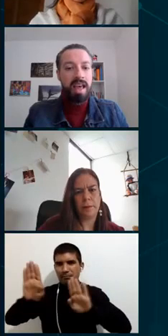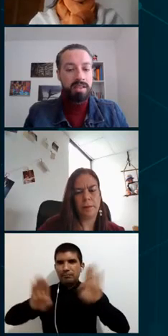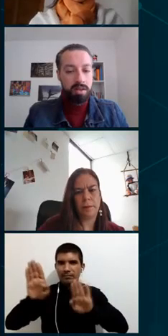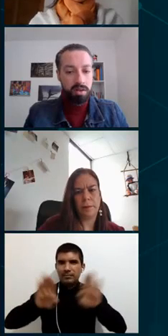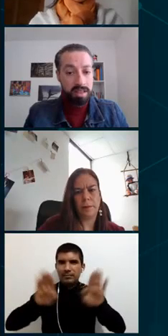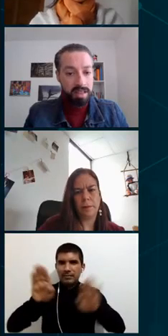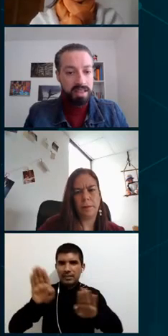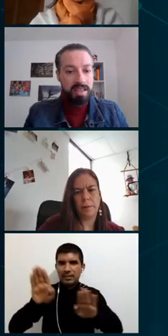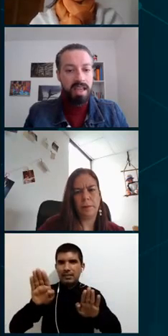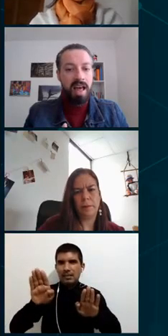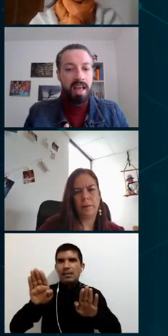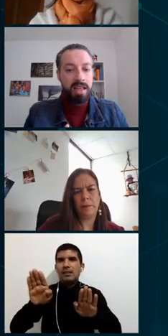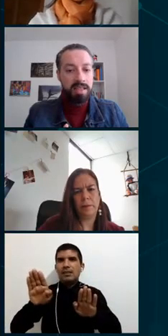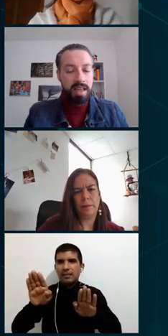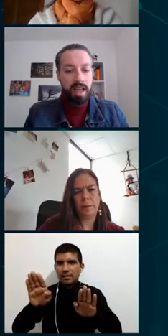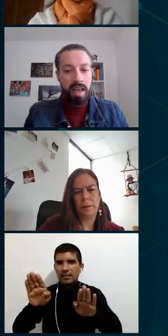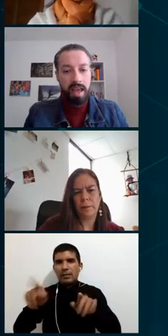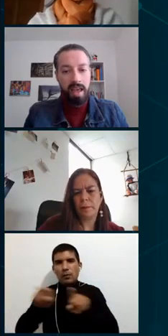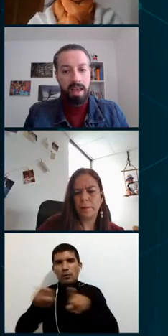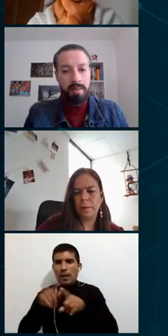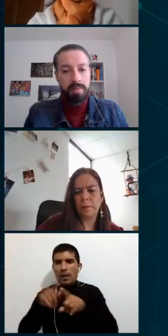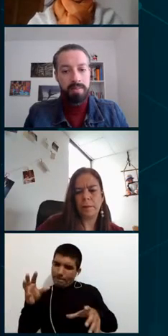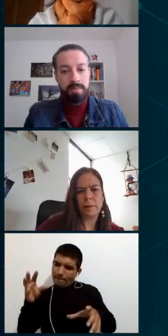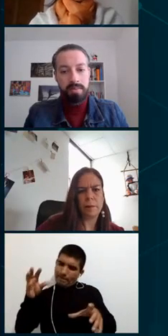esas ideas, todas esas necesidades,